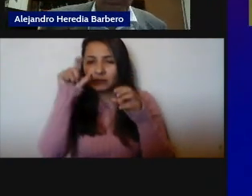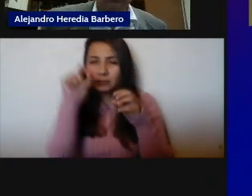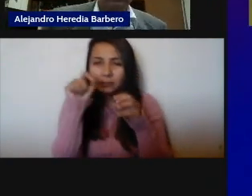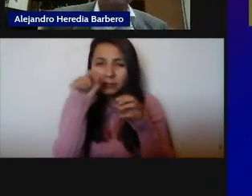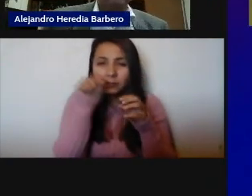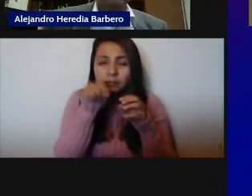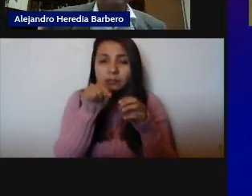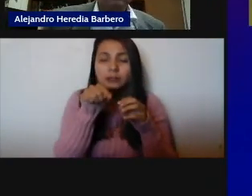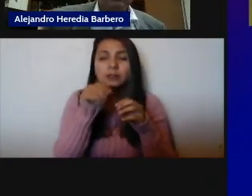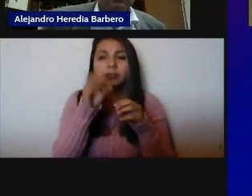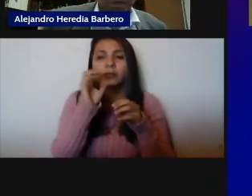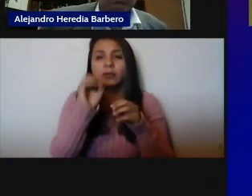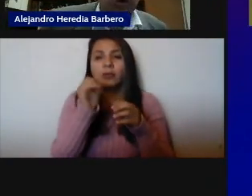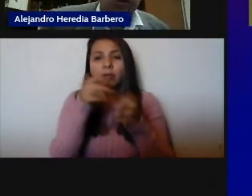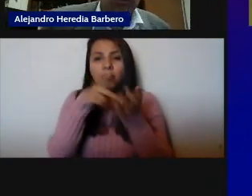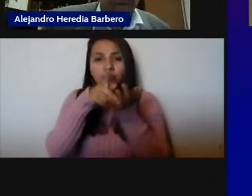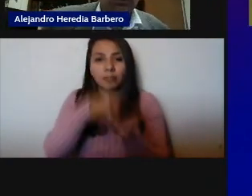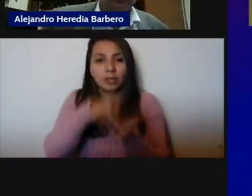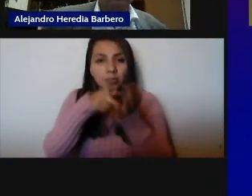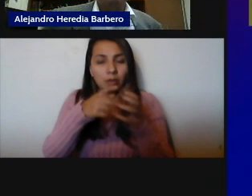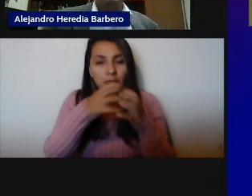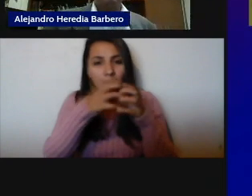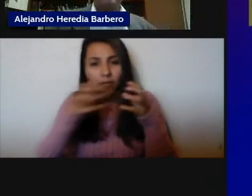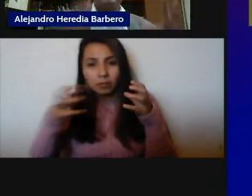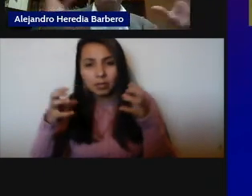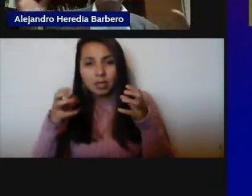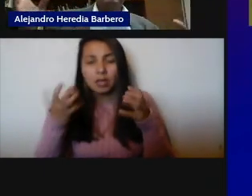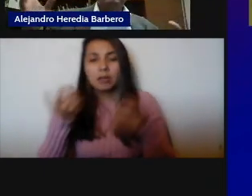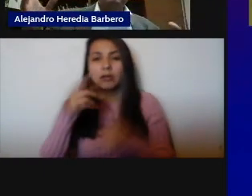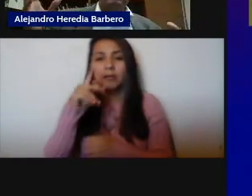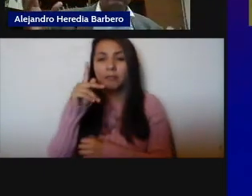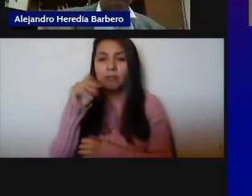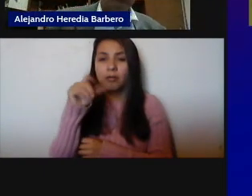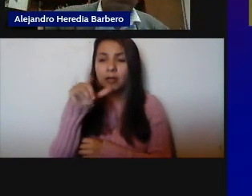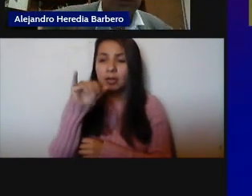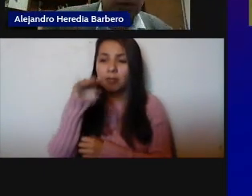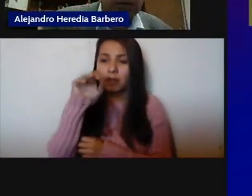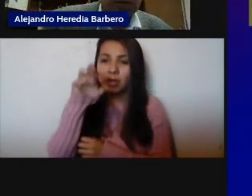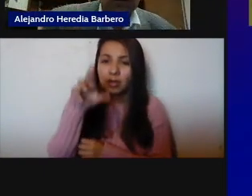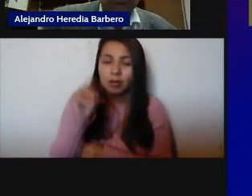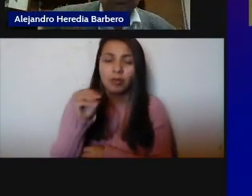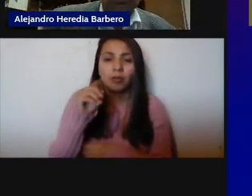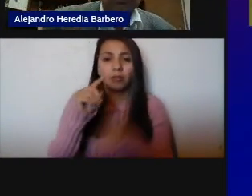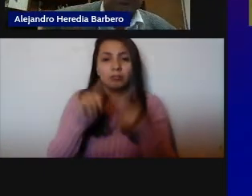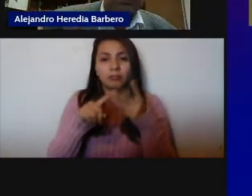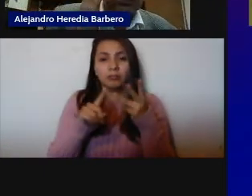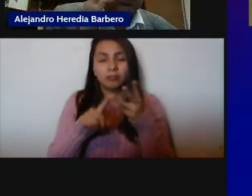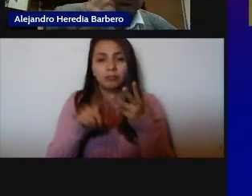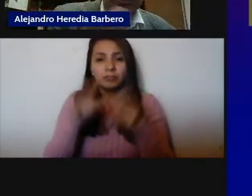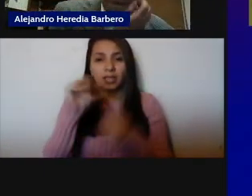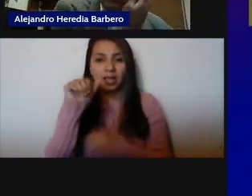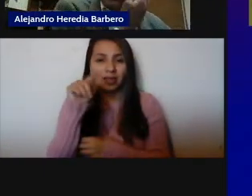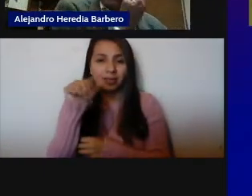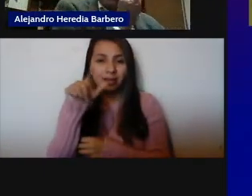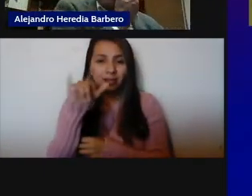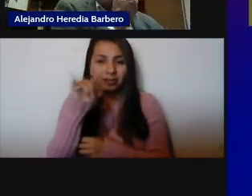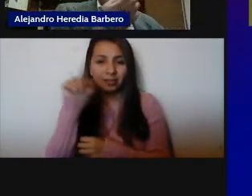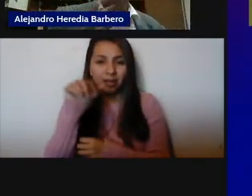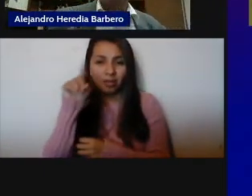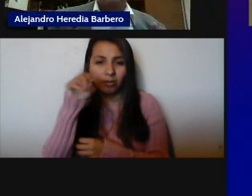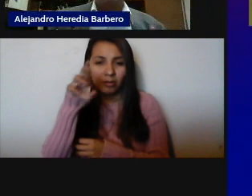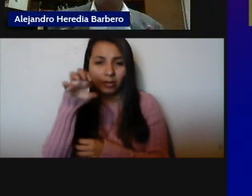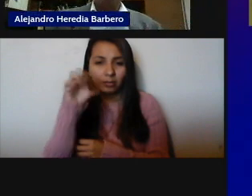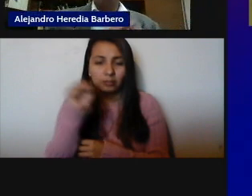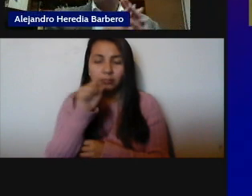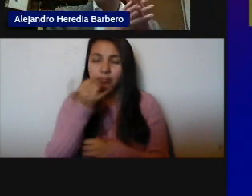de las nanopartículas, de las moléculas de bajos pesos moleculares, de polímeros, de catalizadores orgánicos, etcétera, como